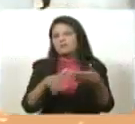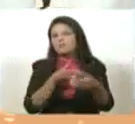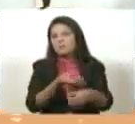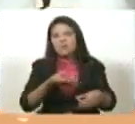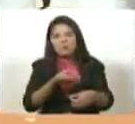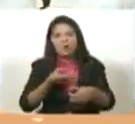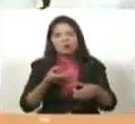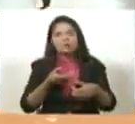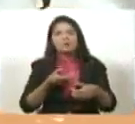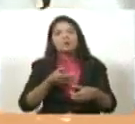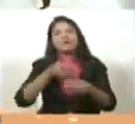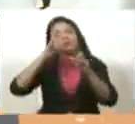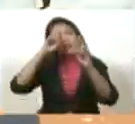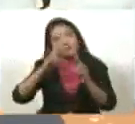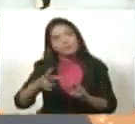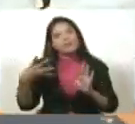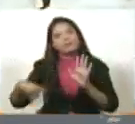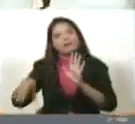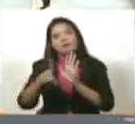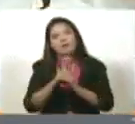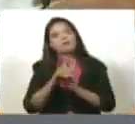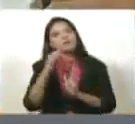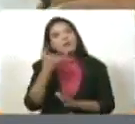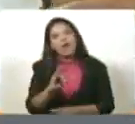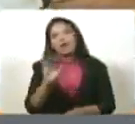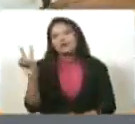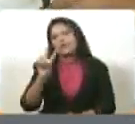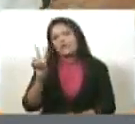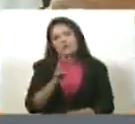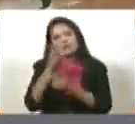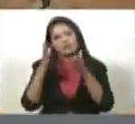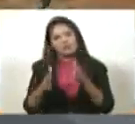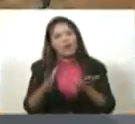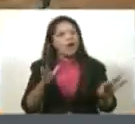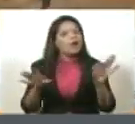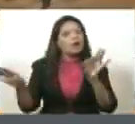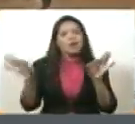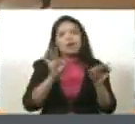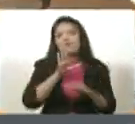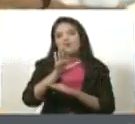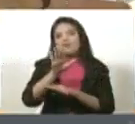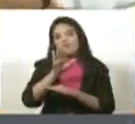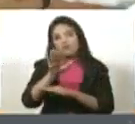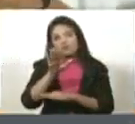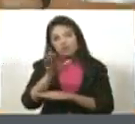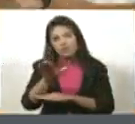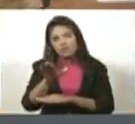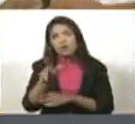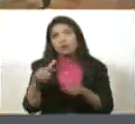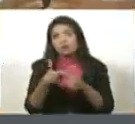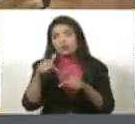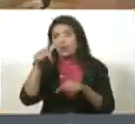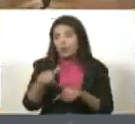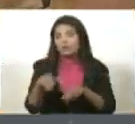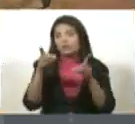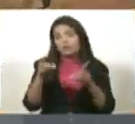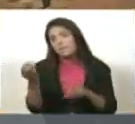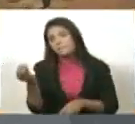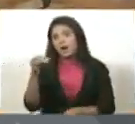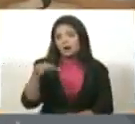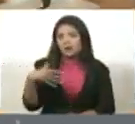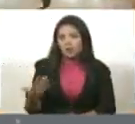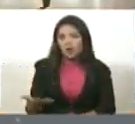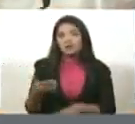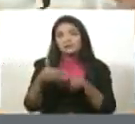guarimba. Respeten el derecho que tienen todos los venezolanos a elegir su futuro. Y para eso hemos tomado medidas adicionales.